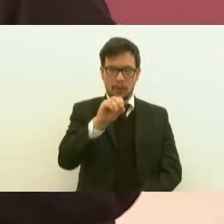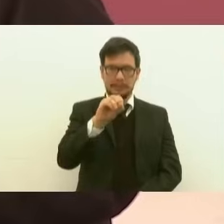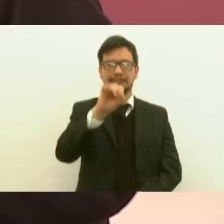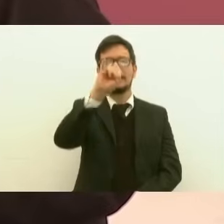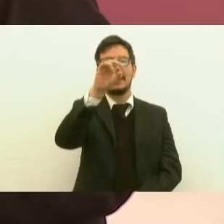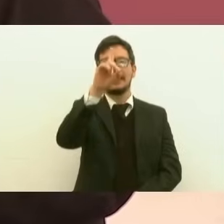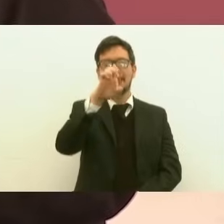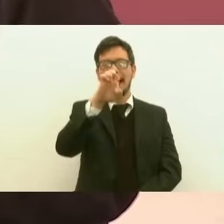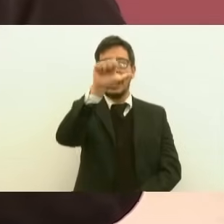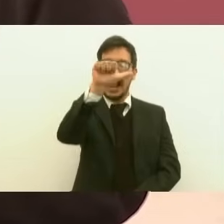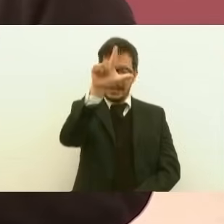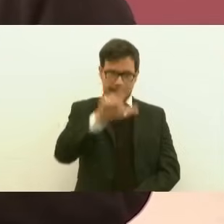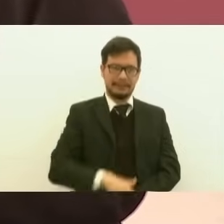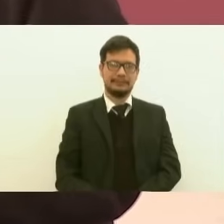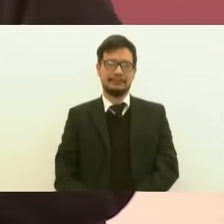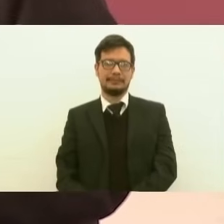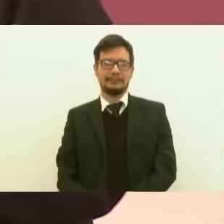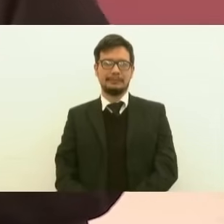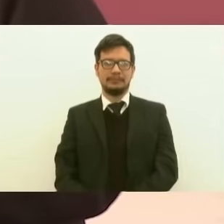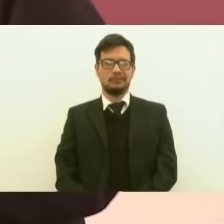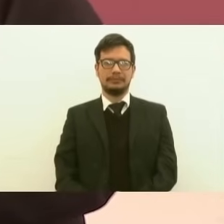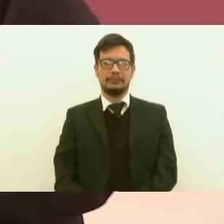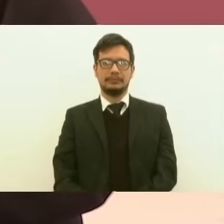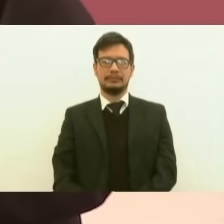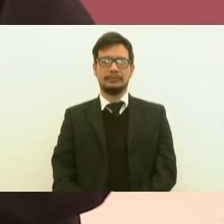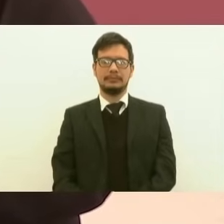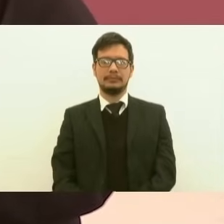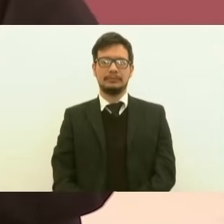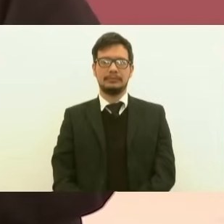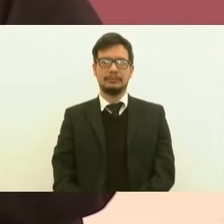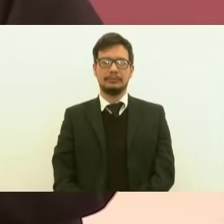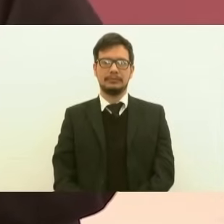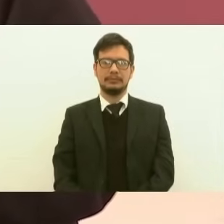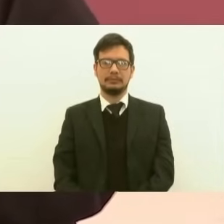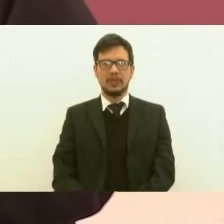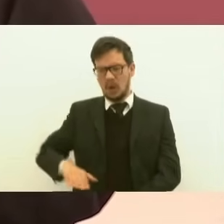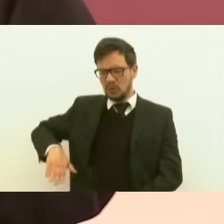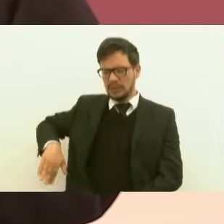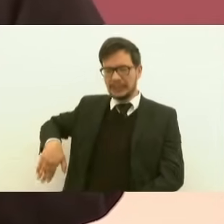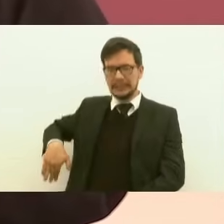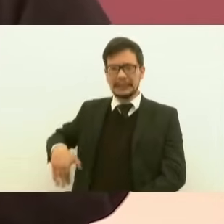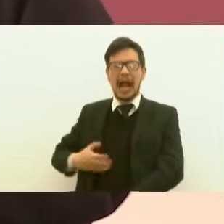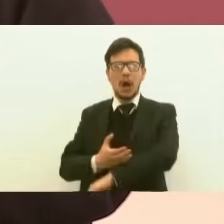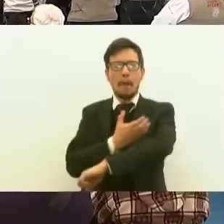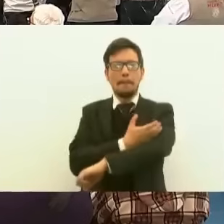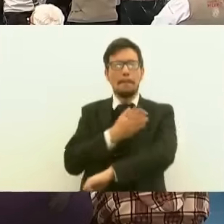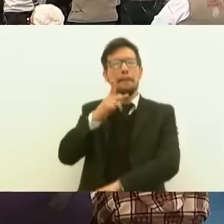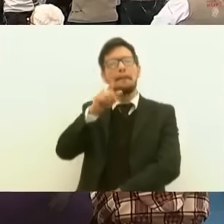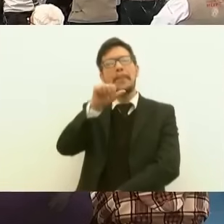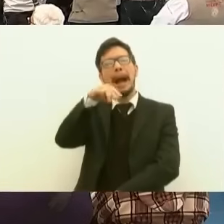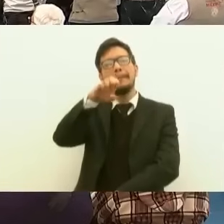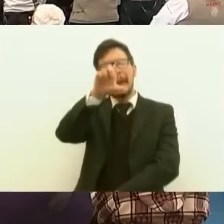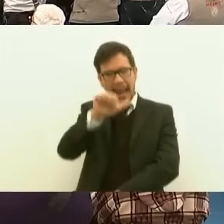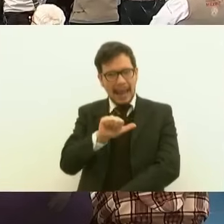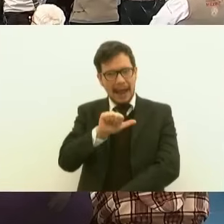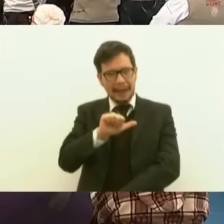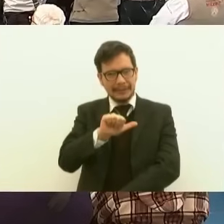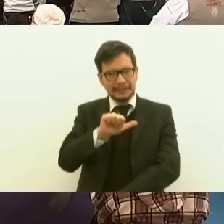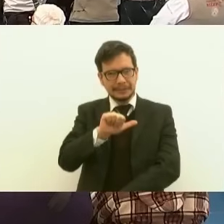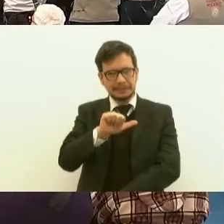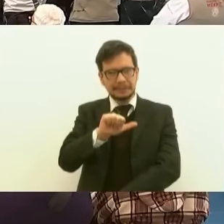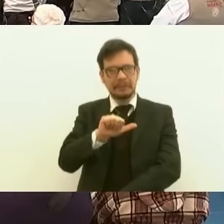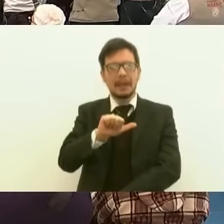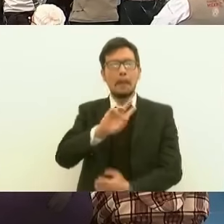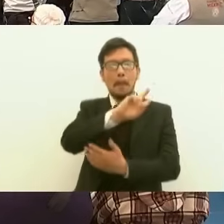Como lo mencionó la compañera Pamela, el programa de la Escuela